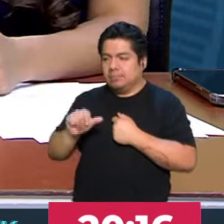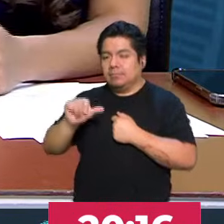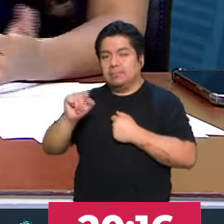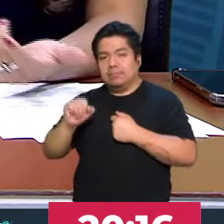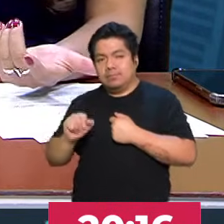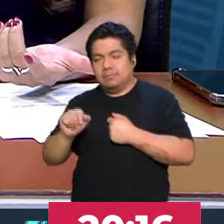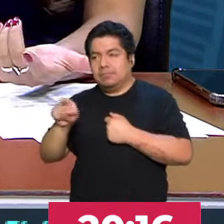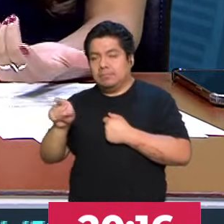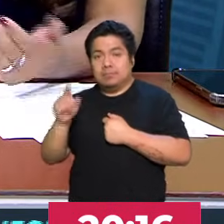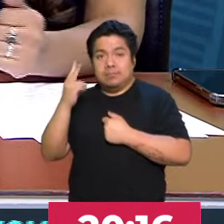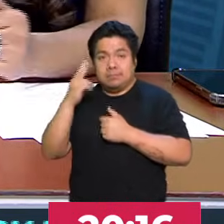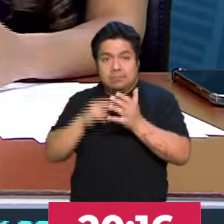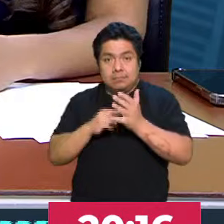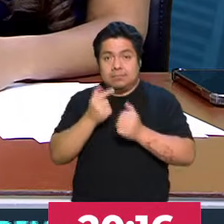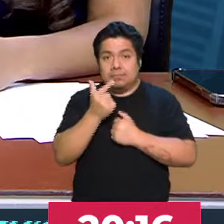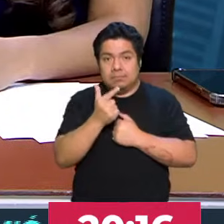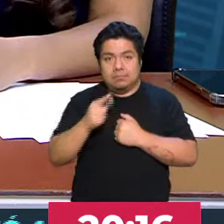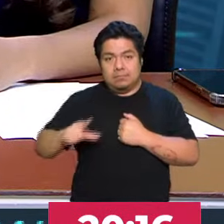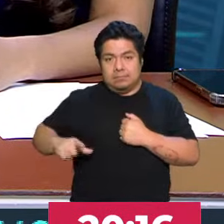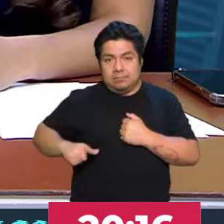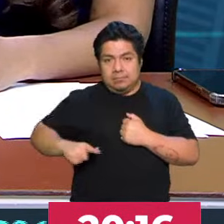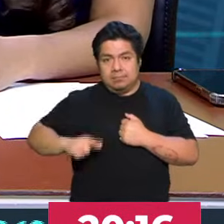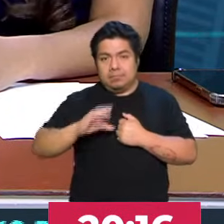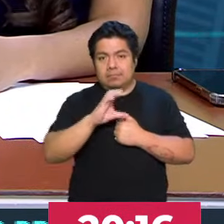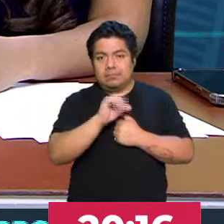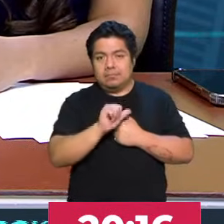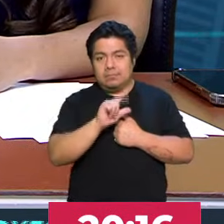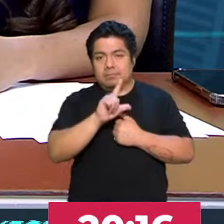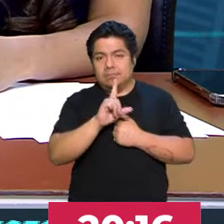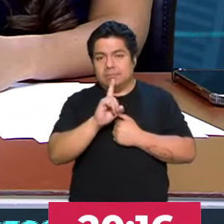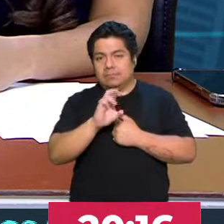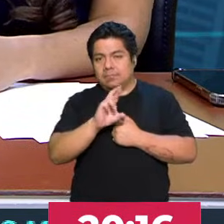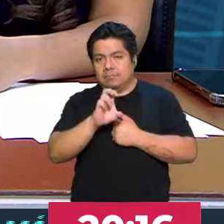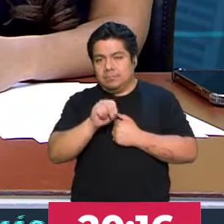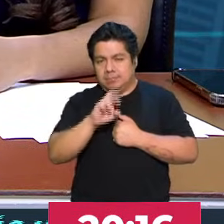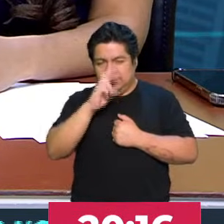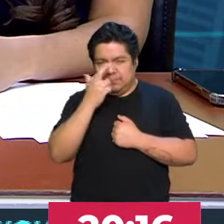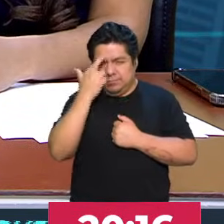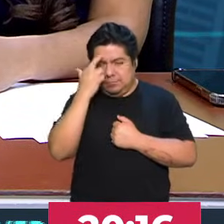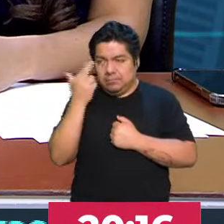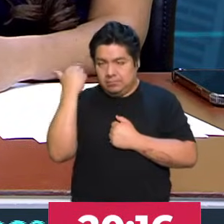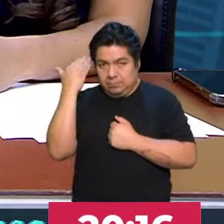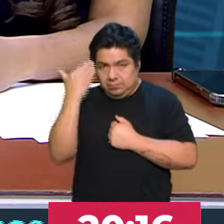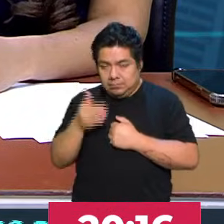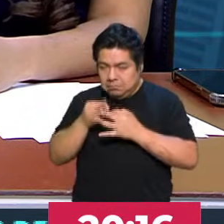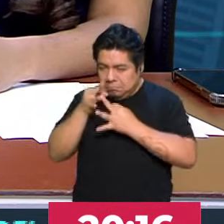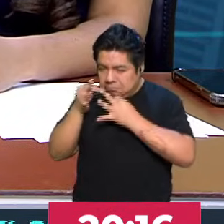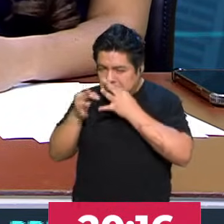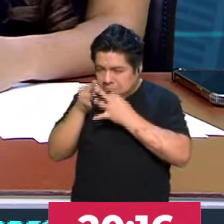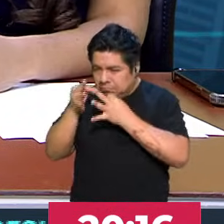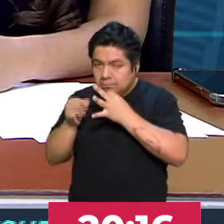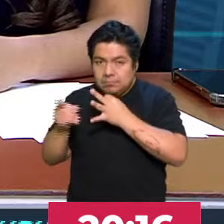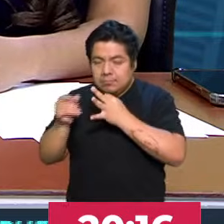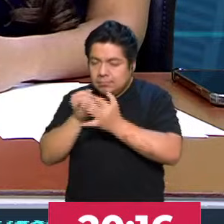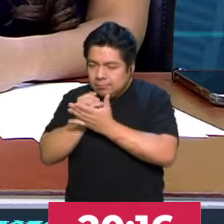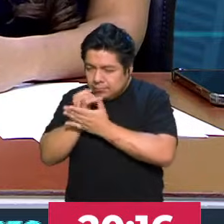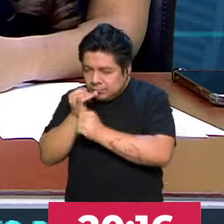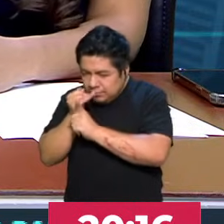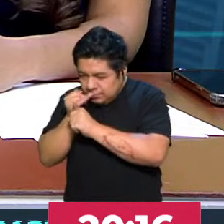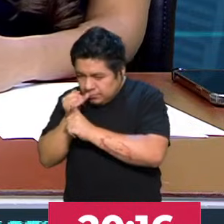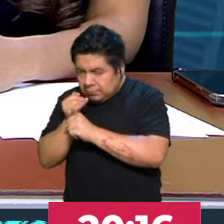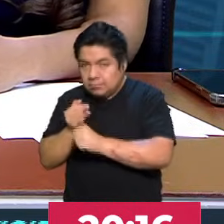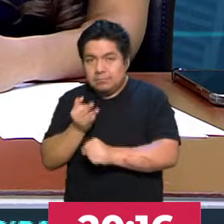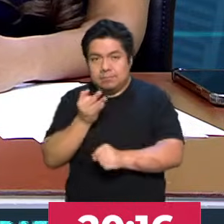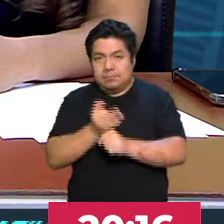Asensio, ocurrido en 2007 bajo el gobierno de Felipe Calderón. Tú lo cubriste también muy de cerca y conoces los detalles del caso. ¿Qué impacto tiene ahora